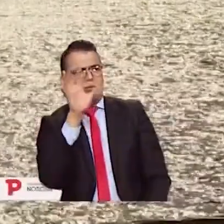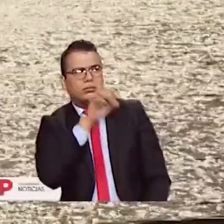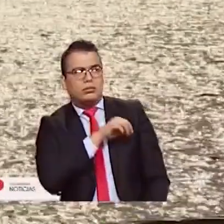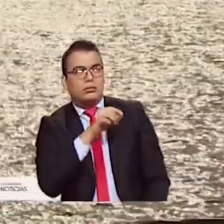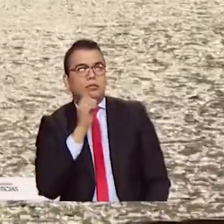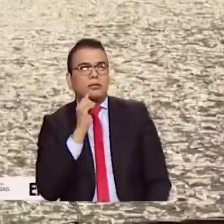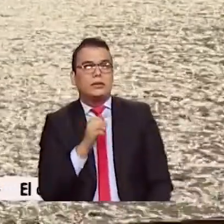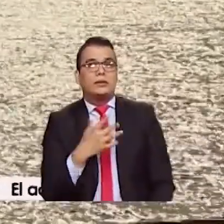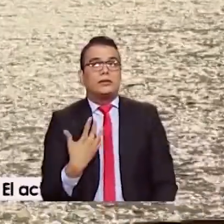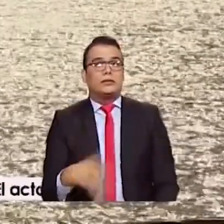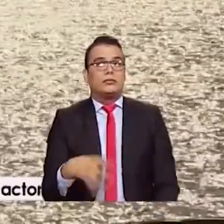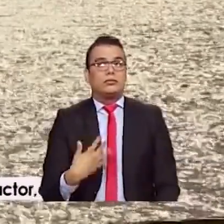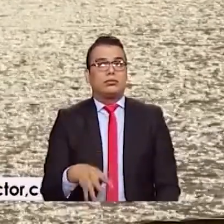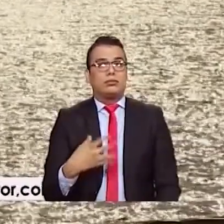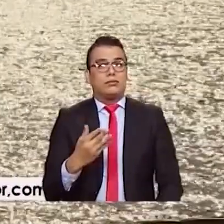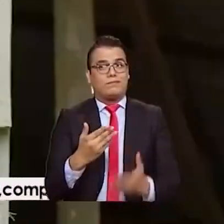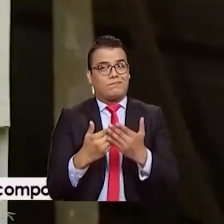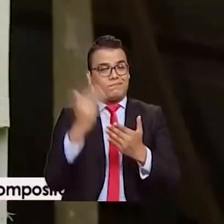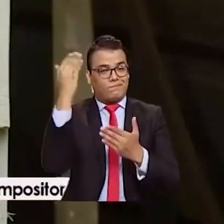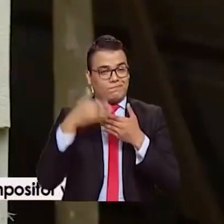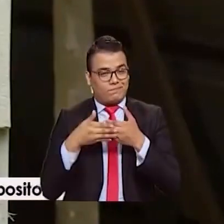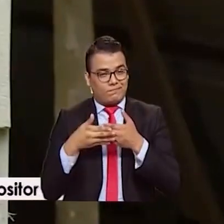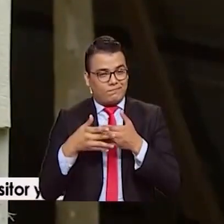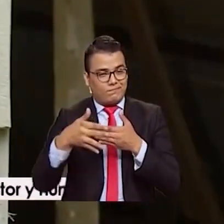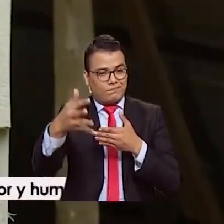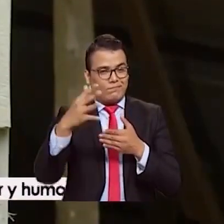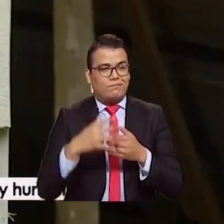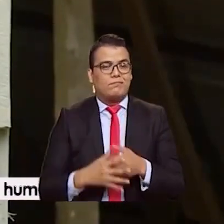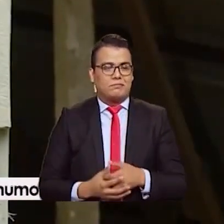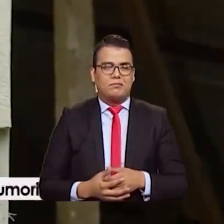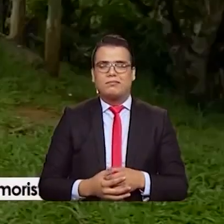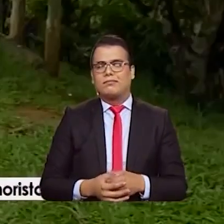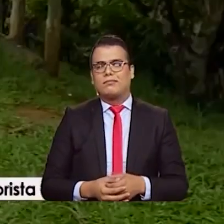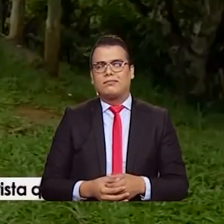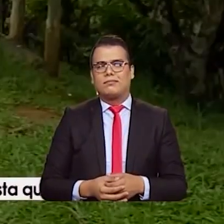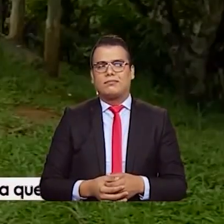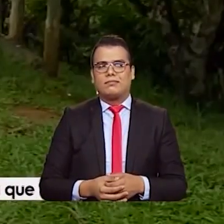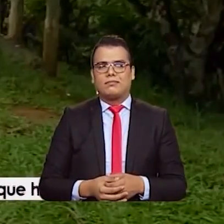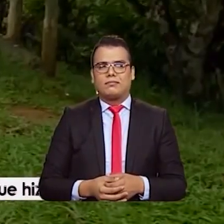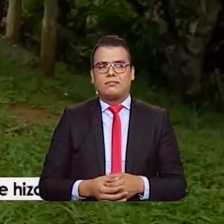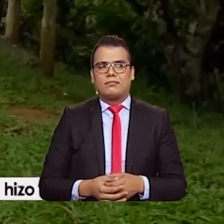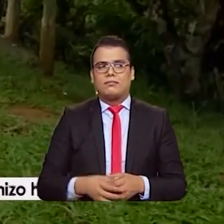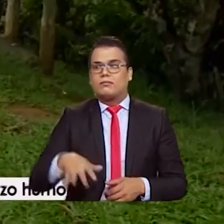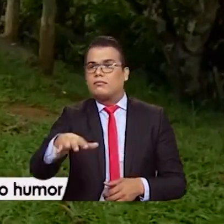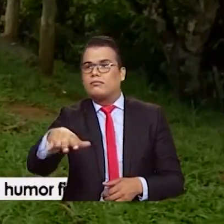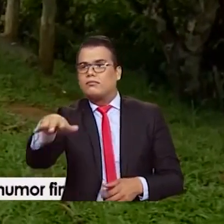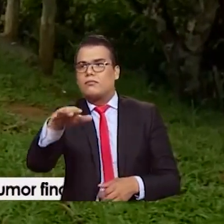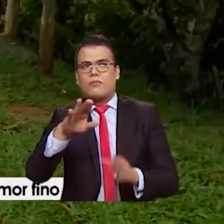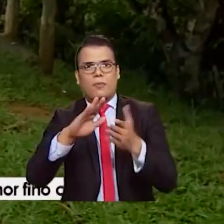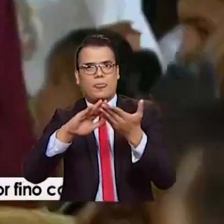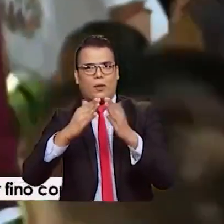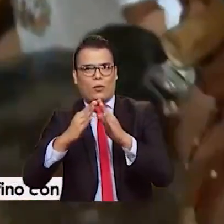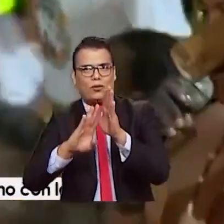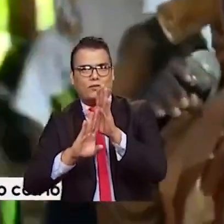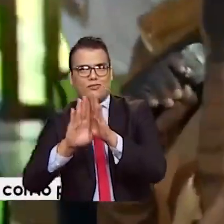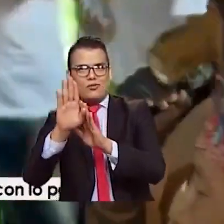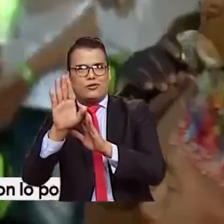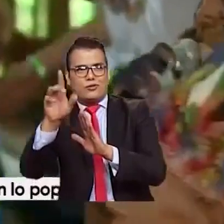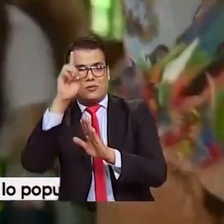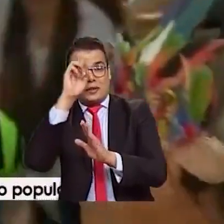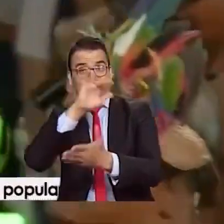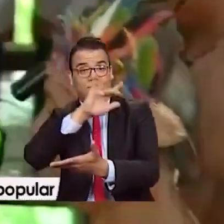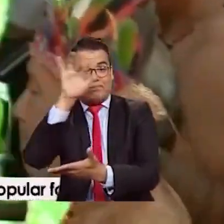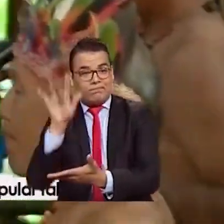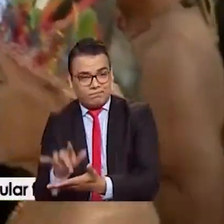de ida estaba pronto a finalizar. Y ya comenzaba a verse nuestro objetivo, el progreso. En